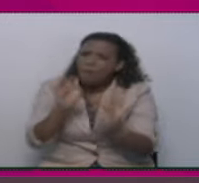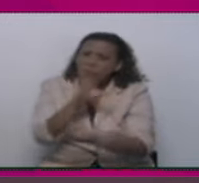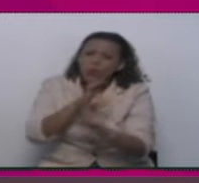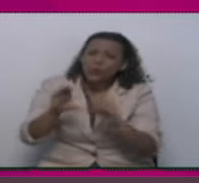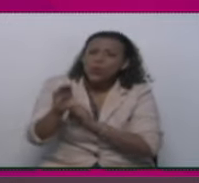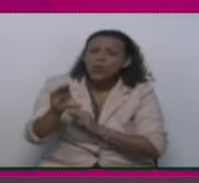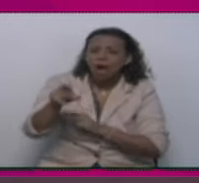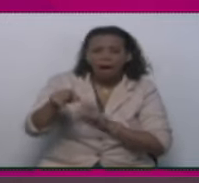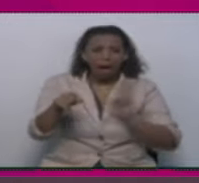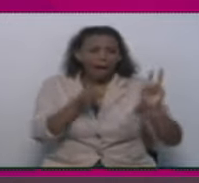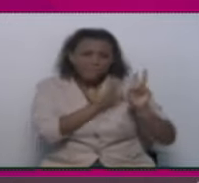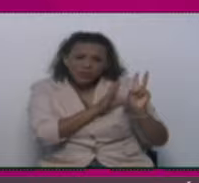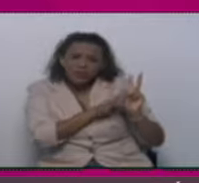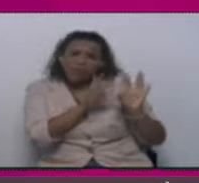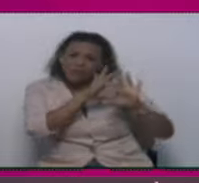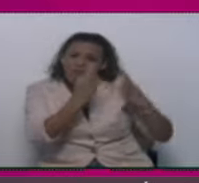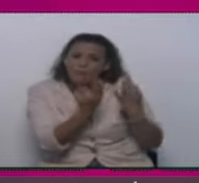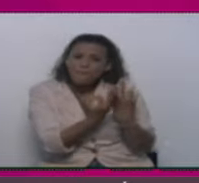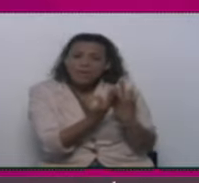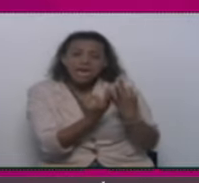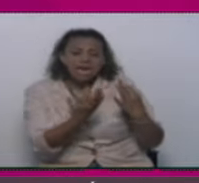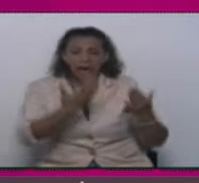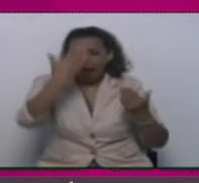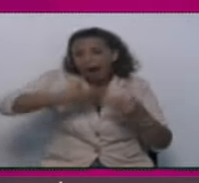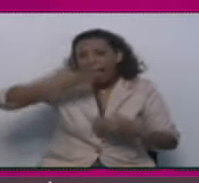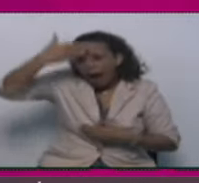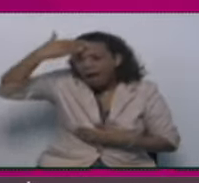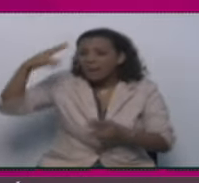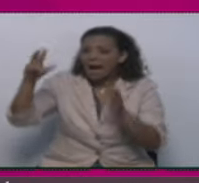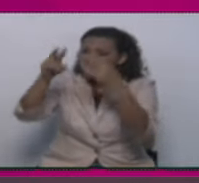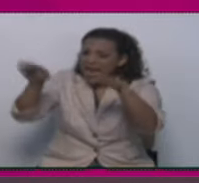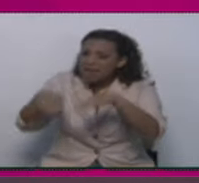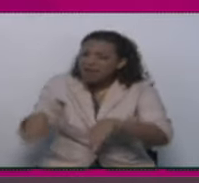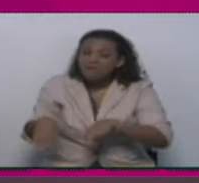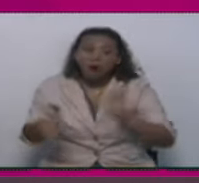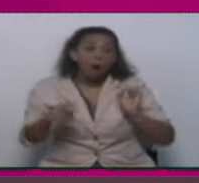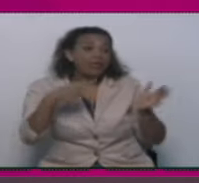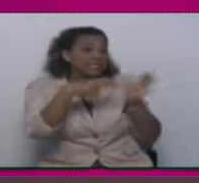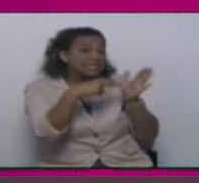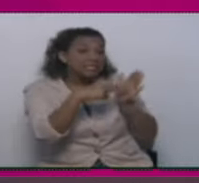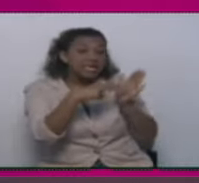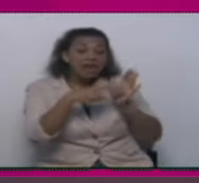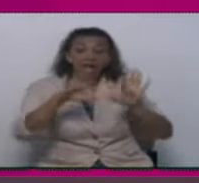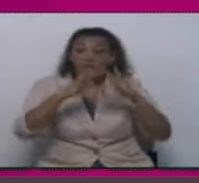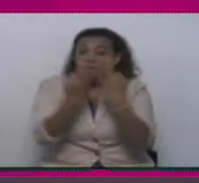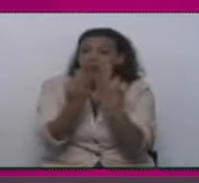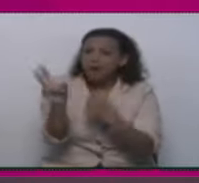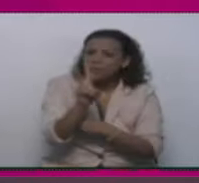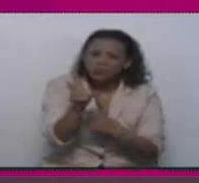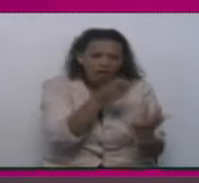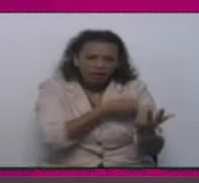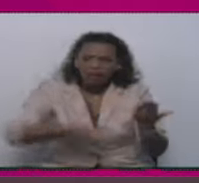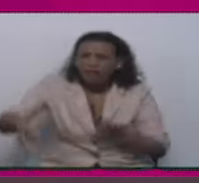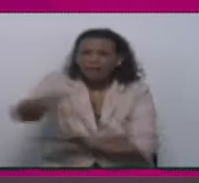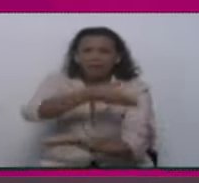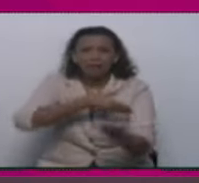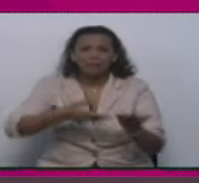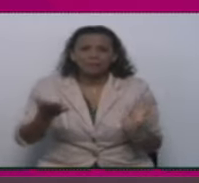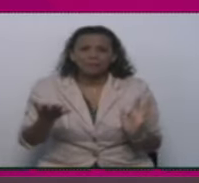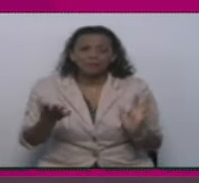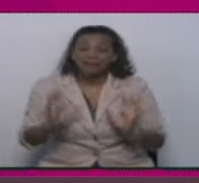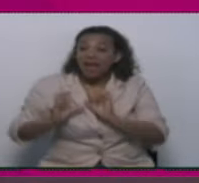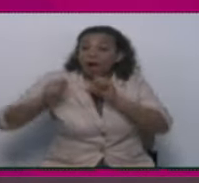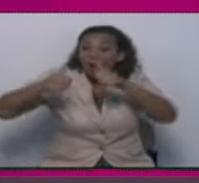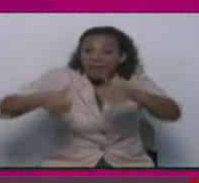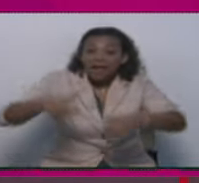entre una familia árabe del Líbano o de Siria y la familia venezolana. Desde que